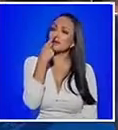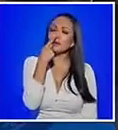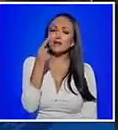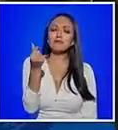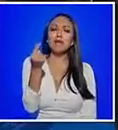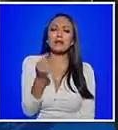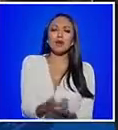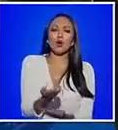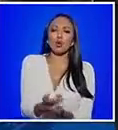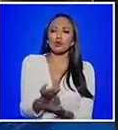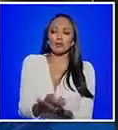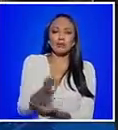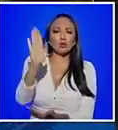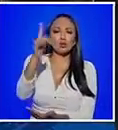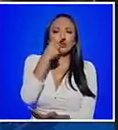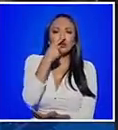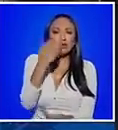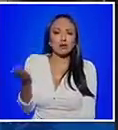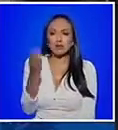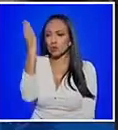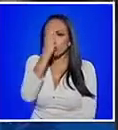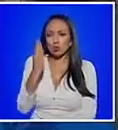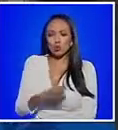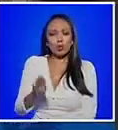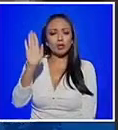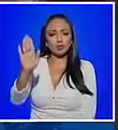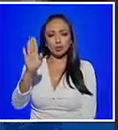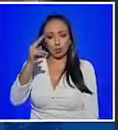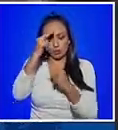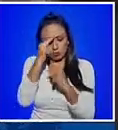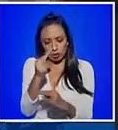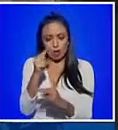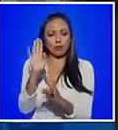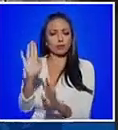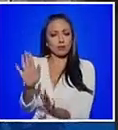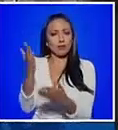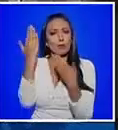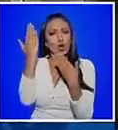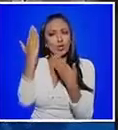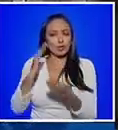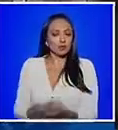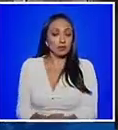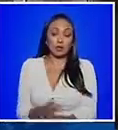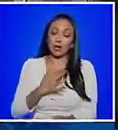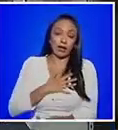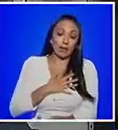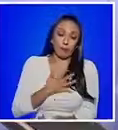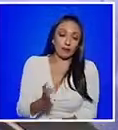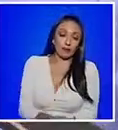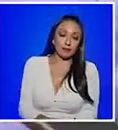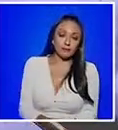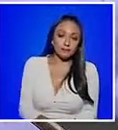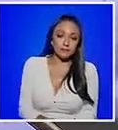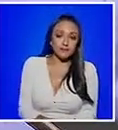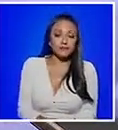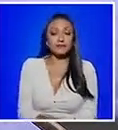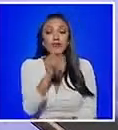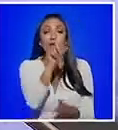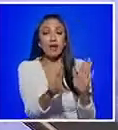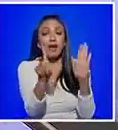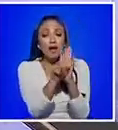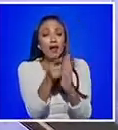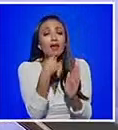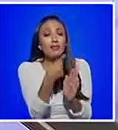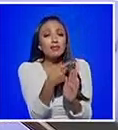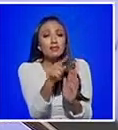puramente económico en este tema y que jamás fue meramente una aspiración política, lo cual es lamentable para los ecuatorianos. La ley mismo le exige,